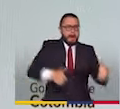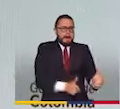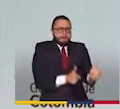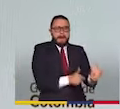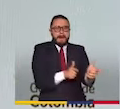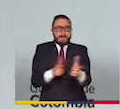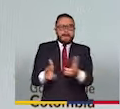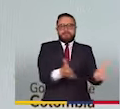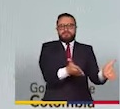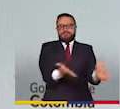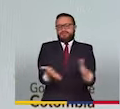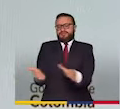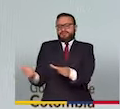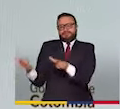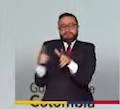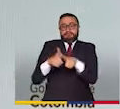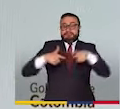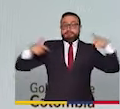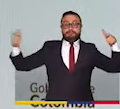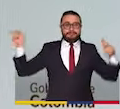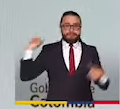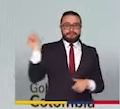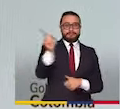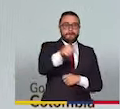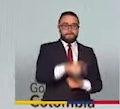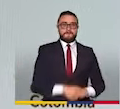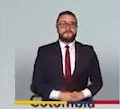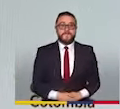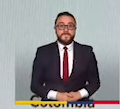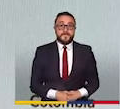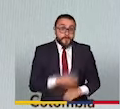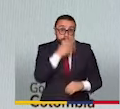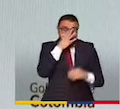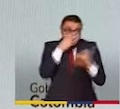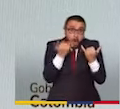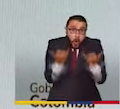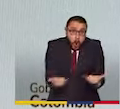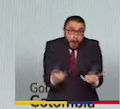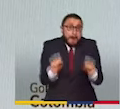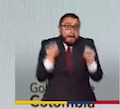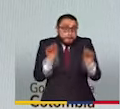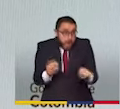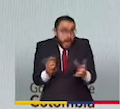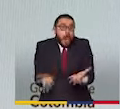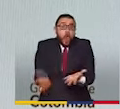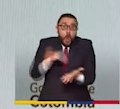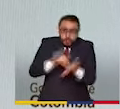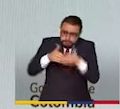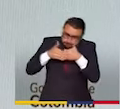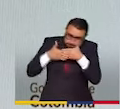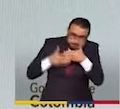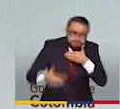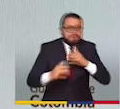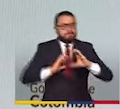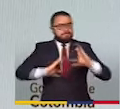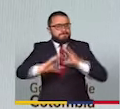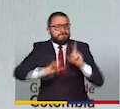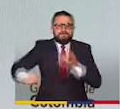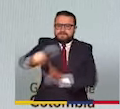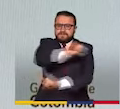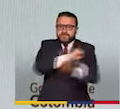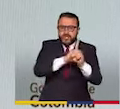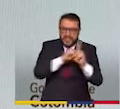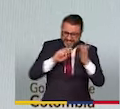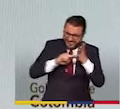Y entonces hoy se puede restablecer una comunicación social, es decir, entre la pluralidad